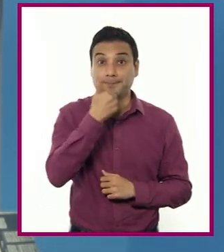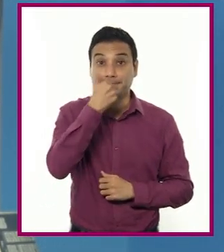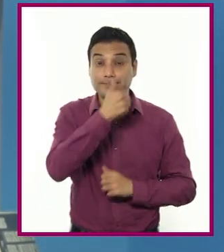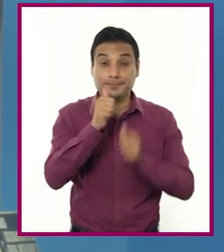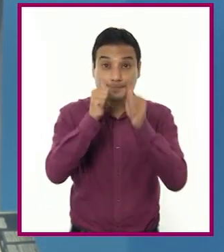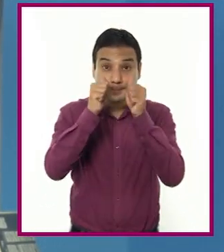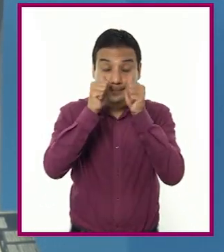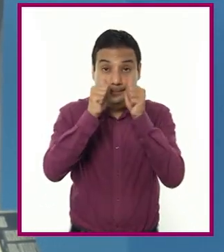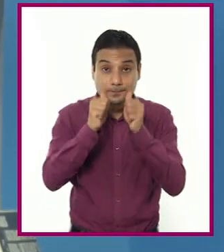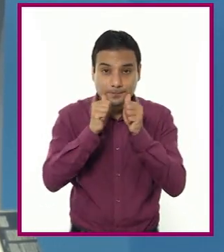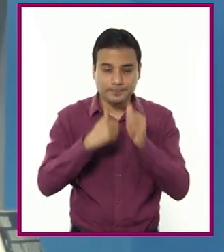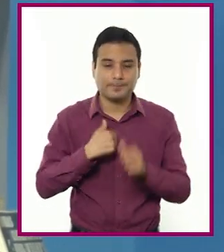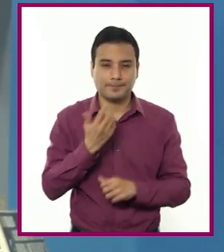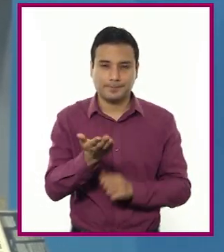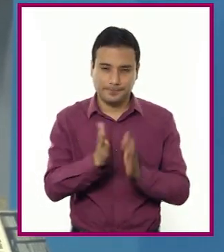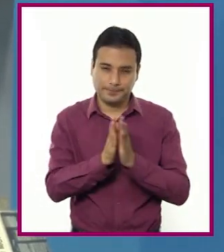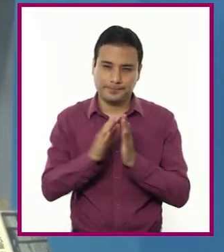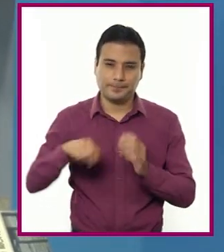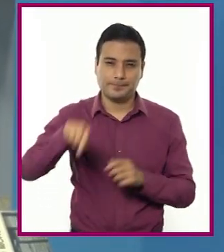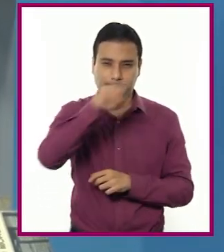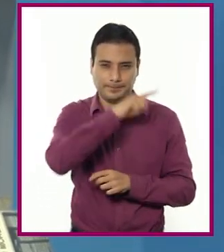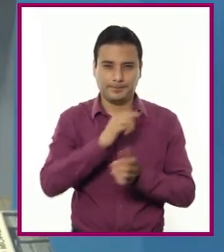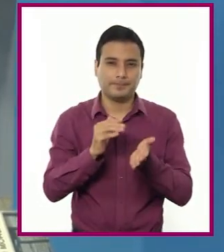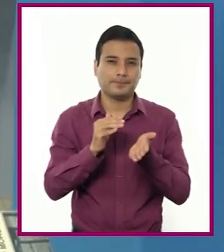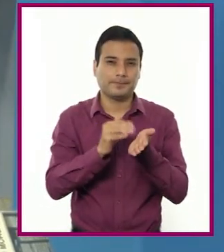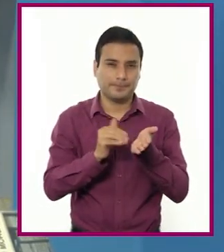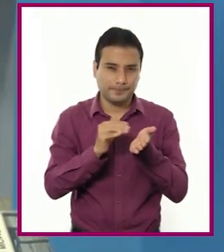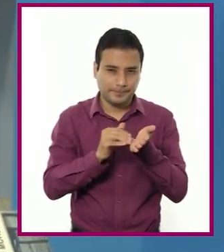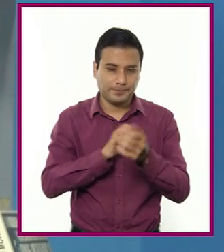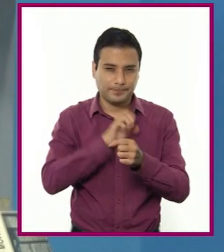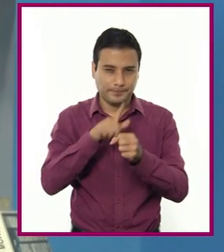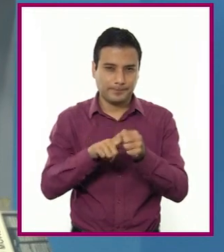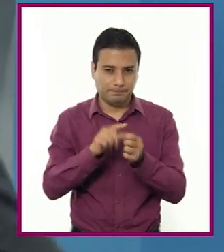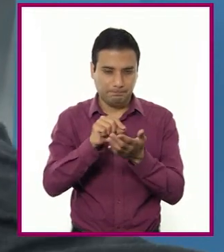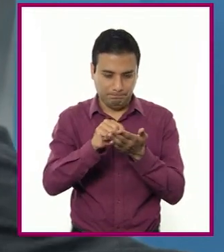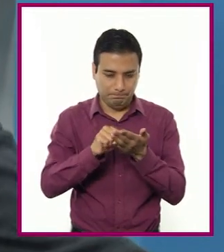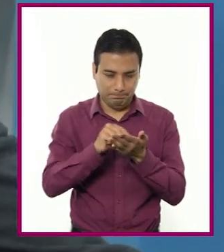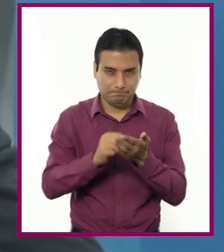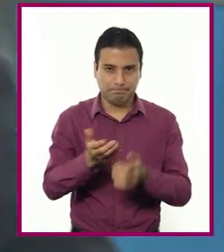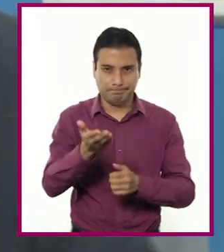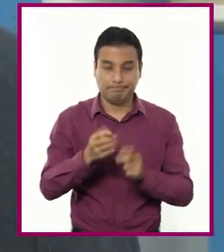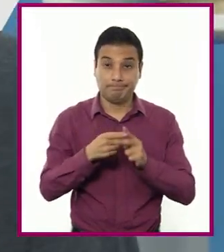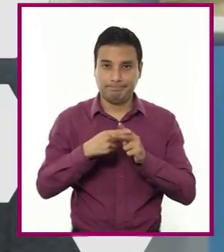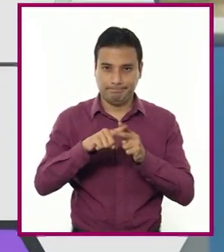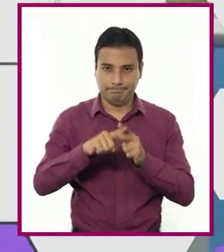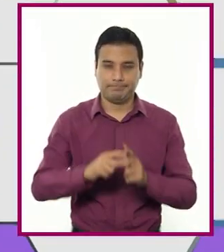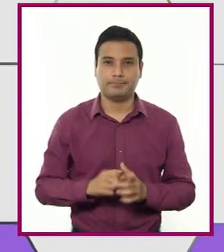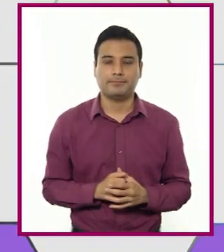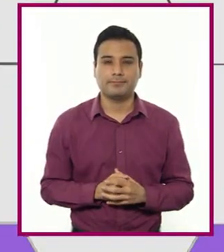visual, les pedimos que preparen sus hojas Leyer, punzón y regleta. Comenzamos.